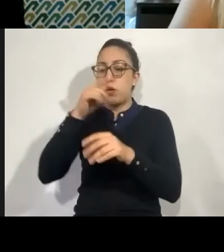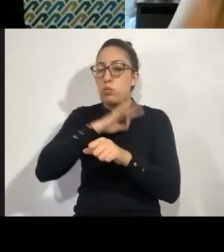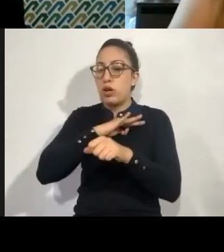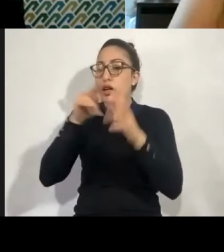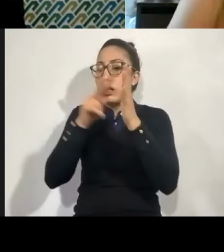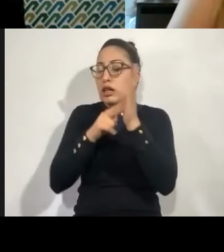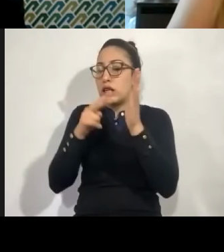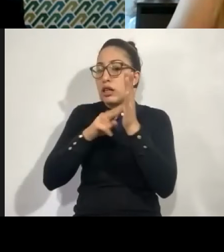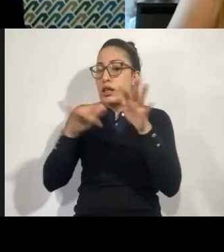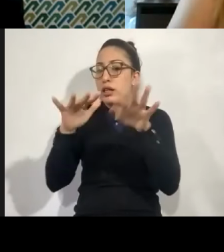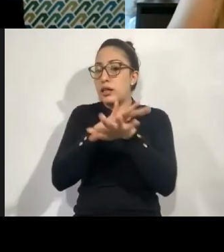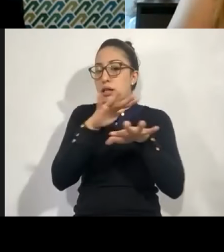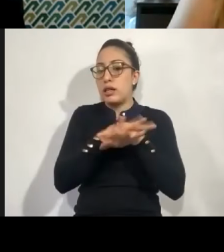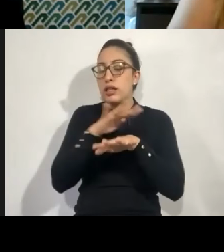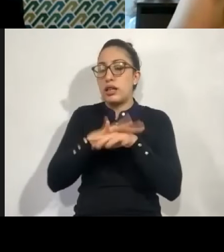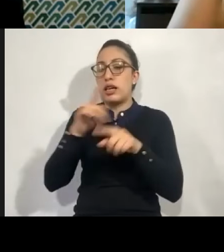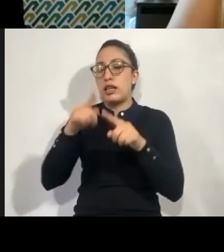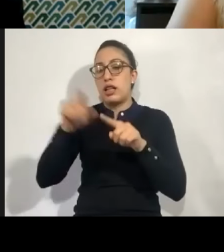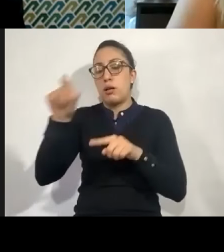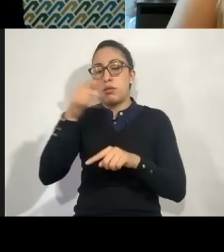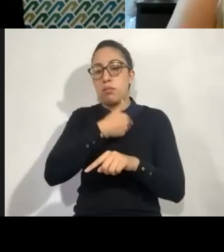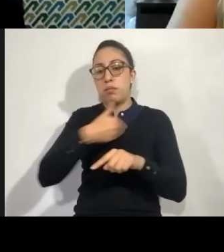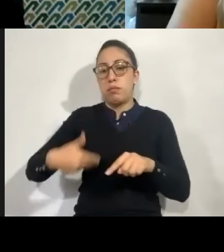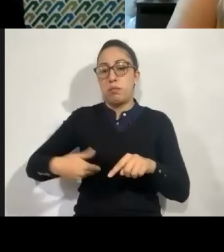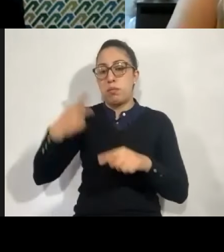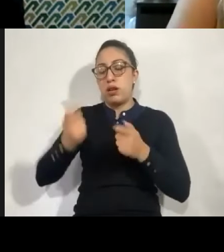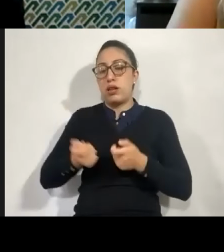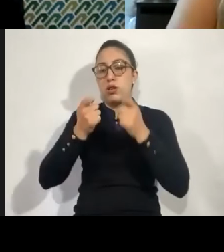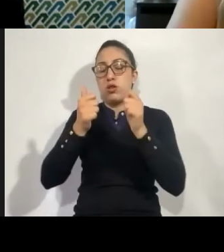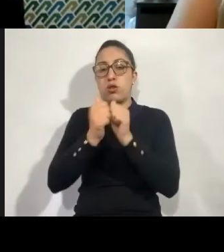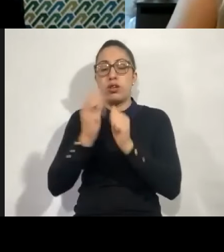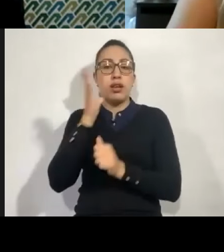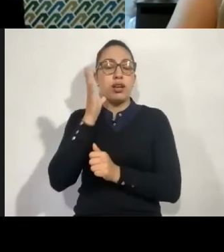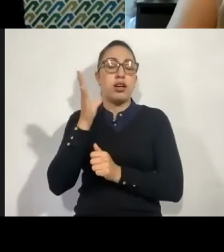el Ejecutivo Federal al Congreso de la Unión.